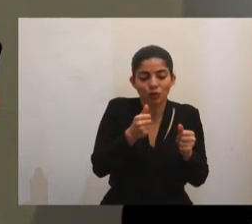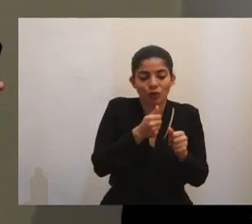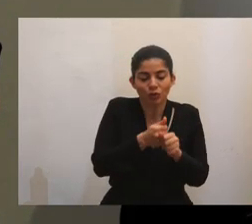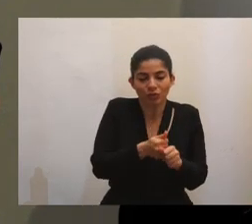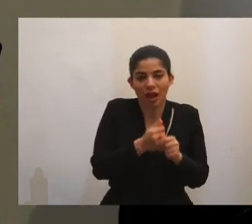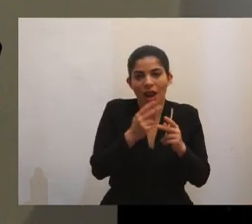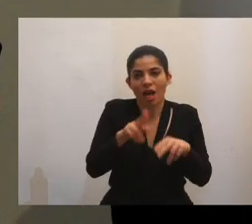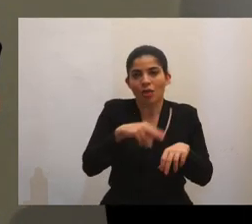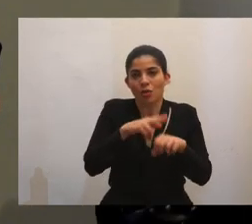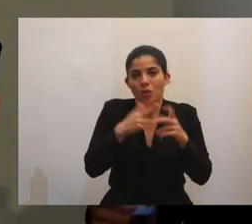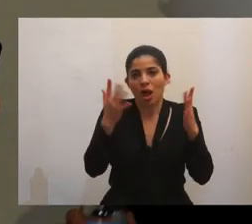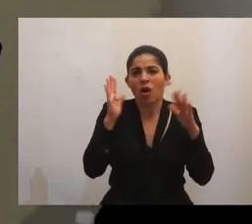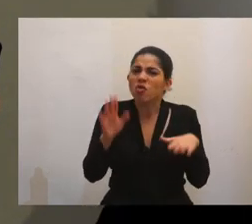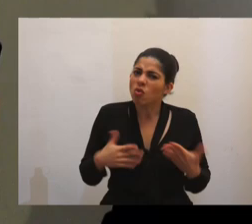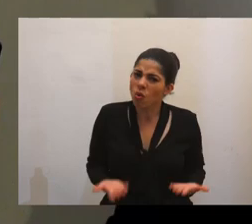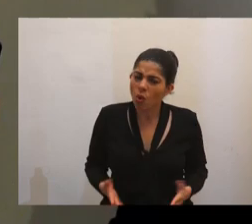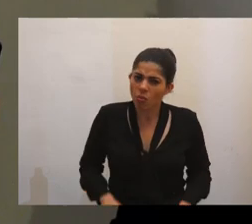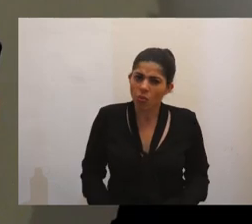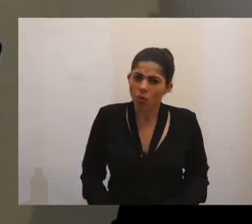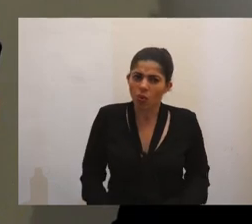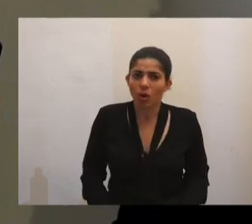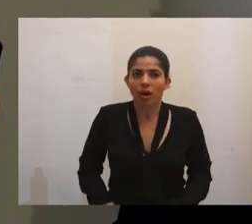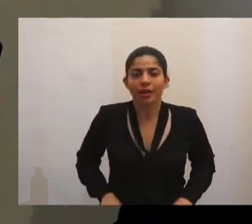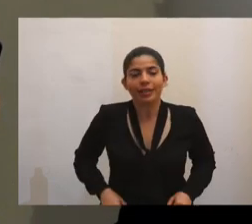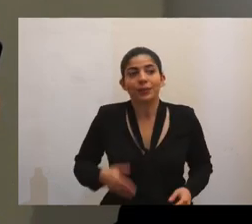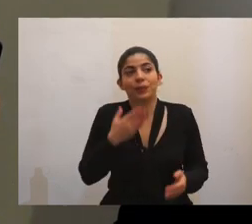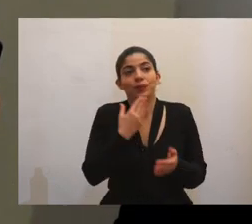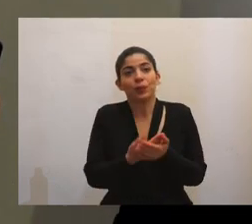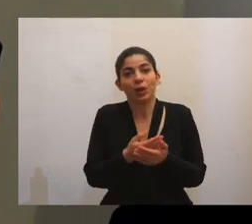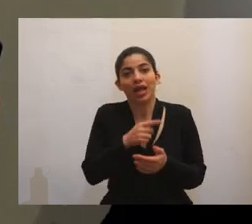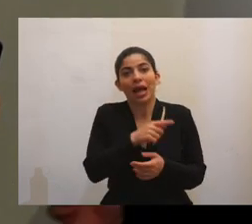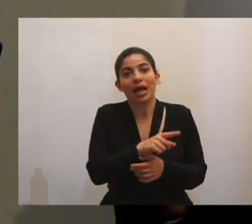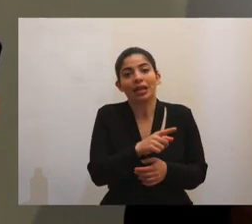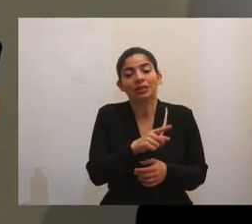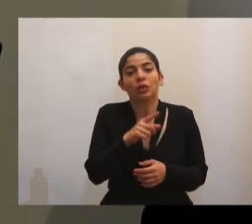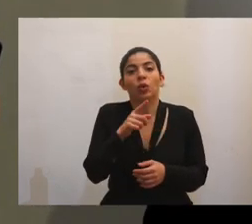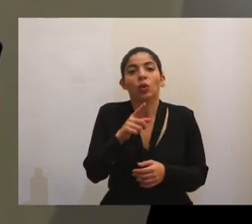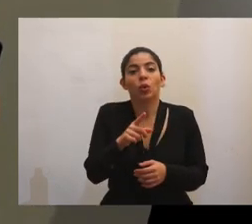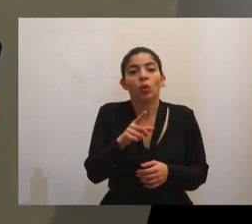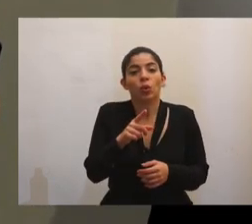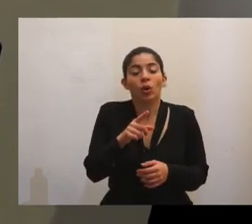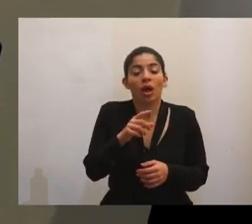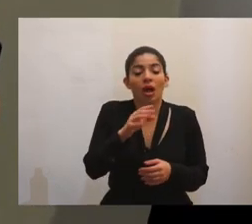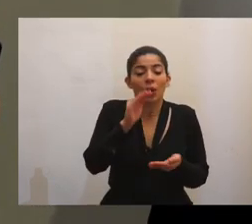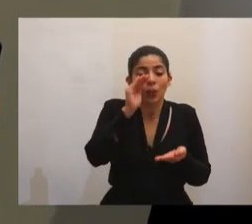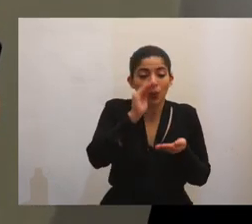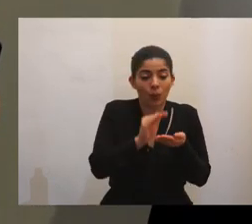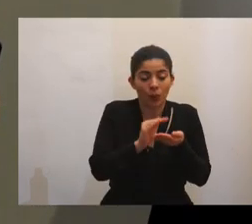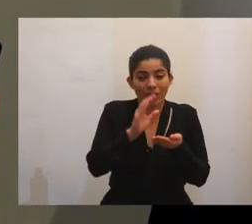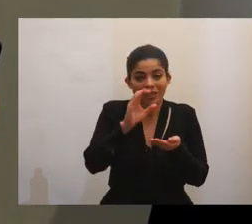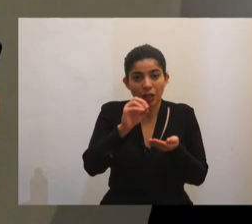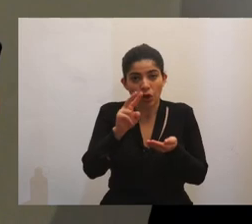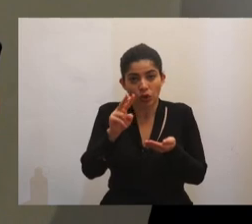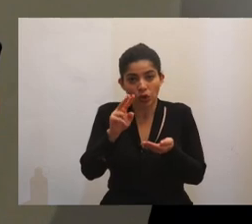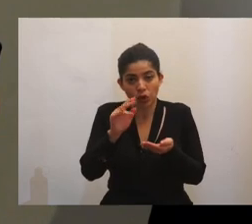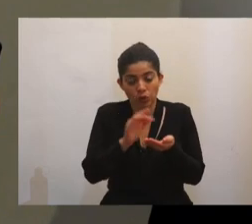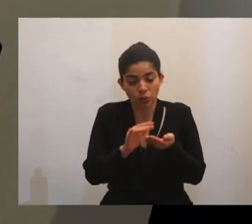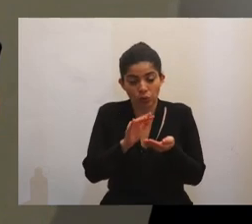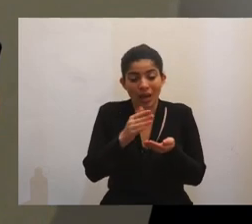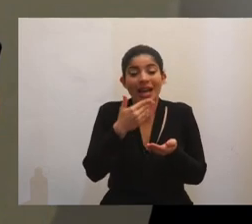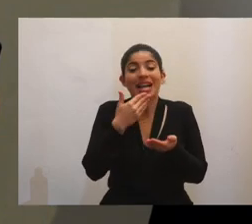naturaleza. ¿Cómo? Bueno, es una producción baja en emisiones gracias a que son